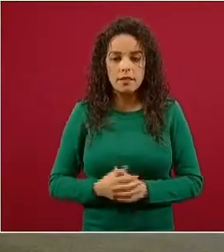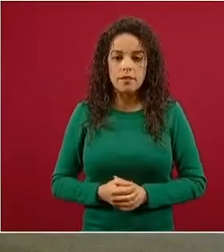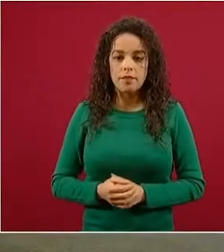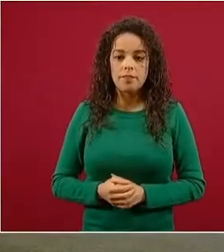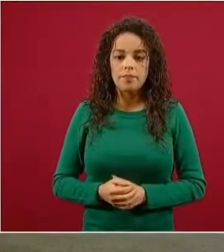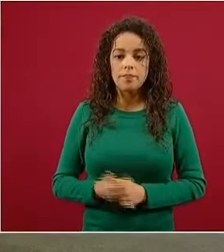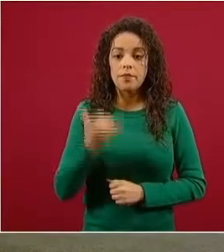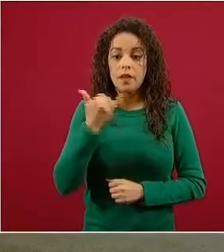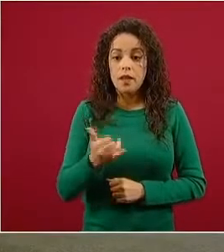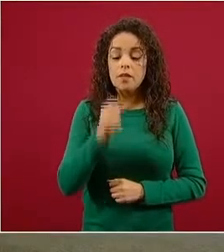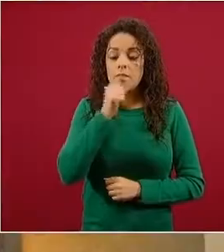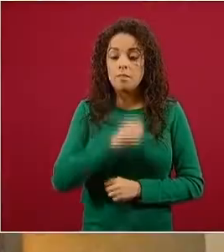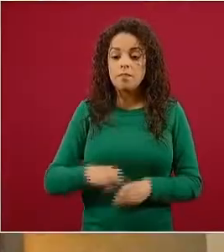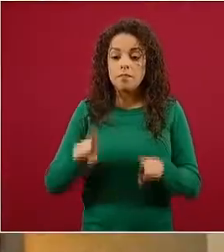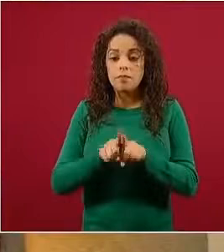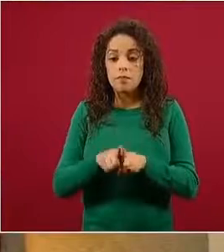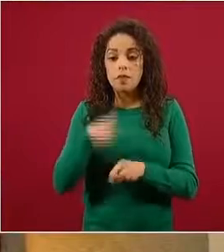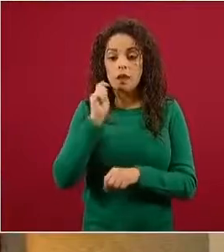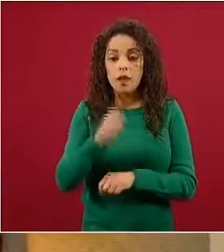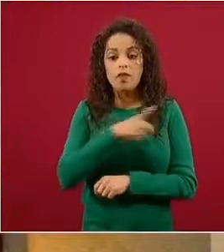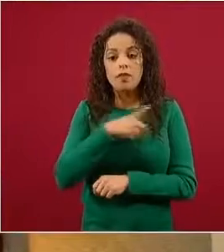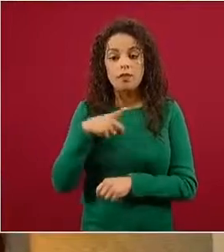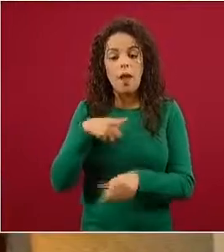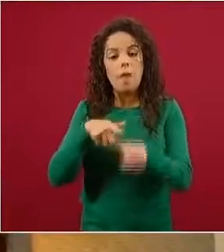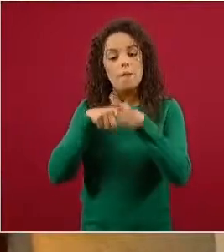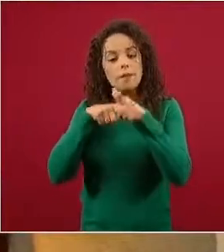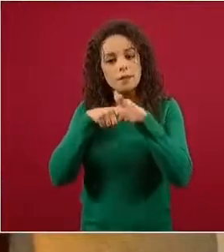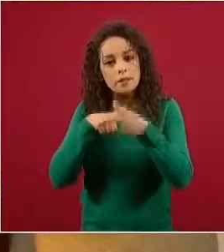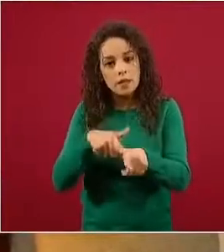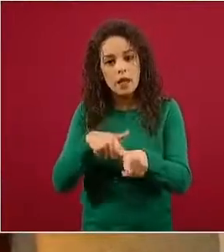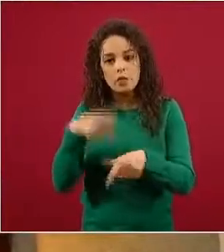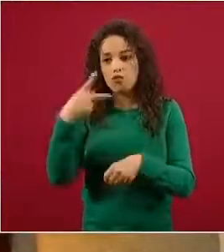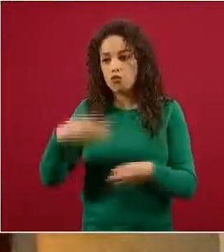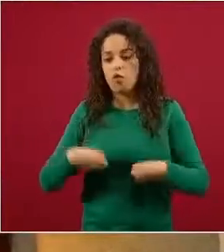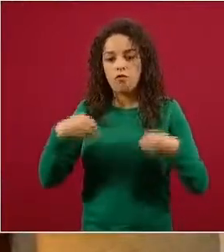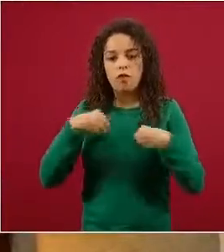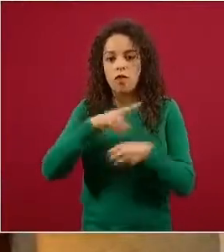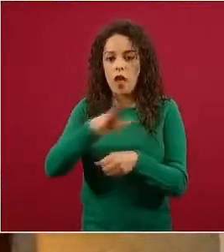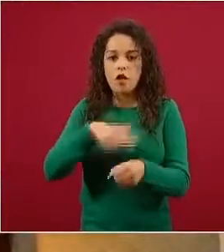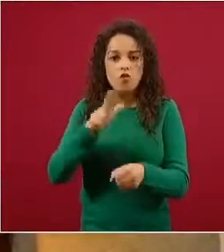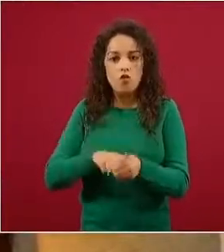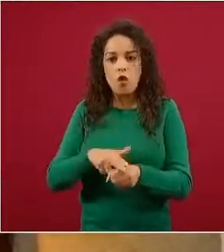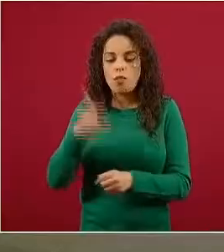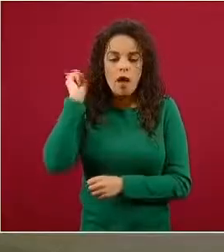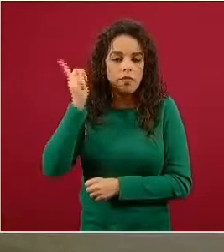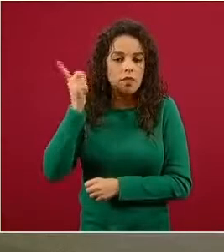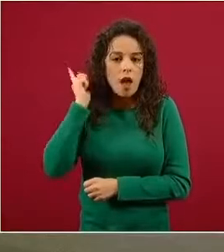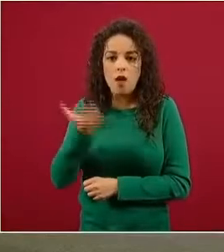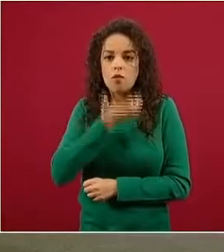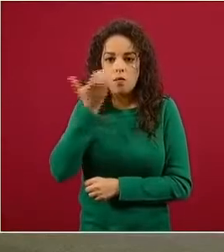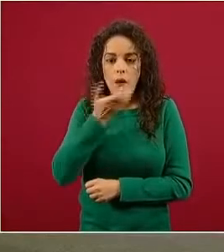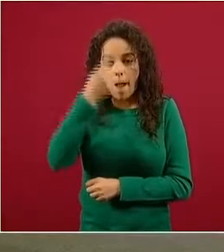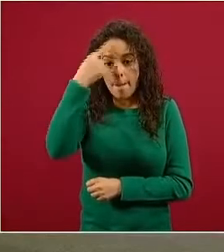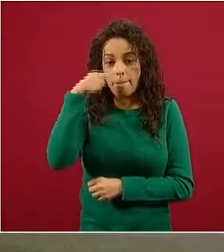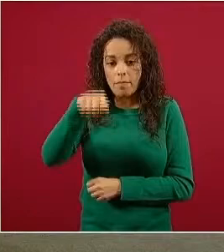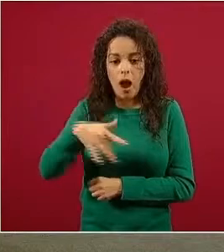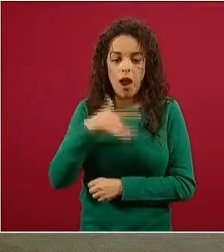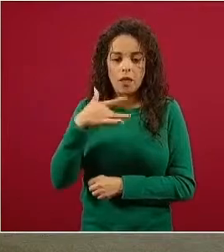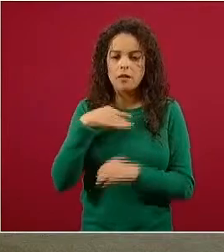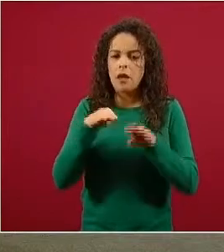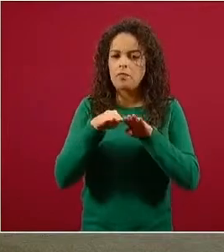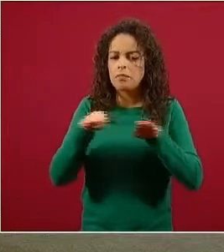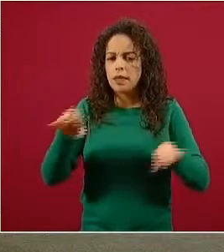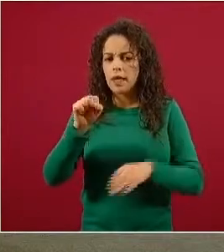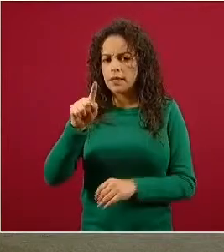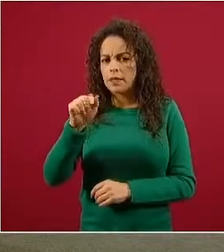ya sea física o mental, y puede darse un incremento de síntomas o inclusive la aparición